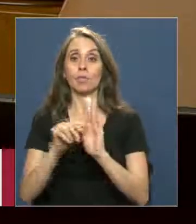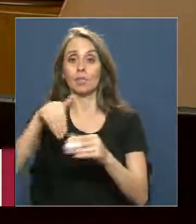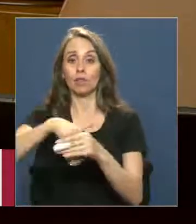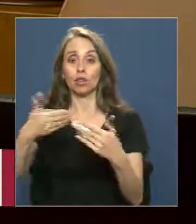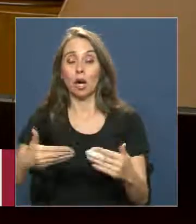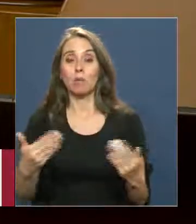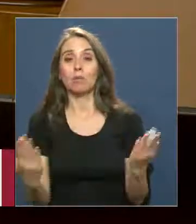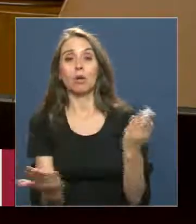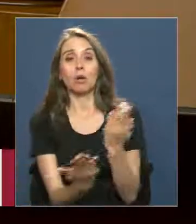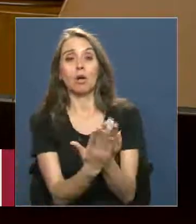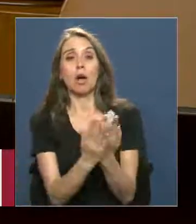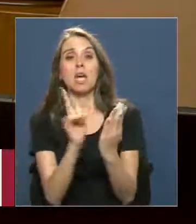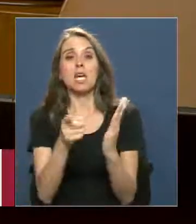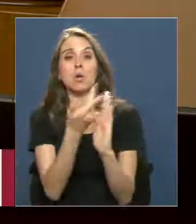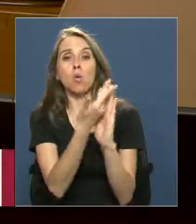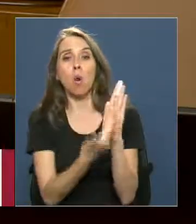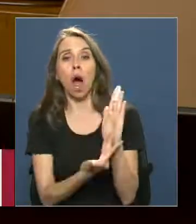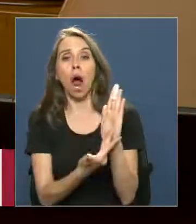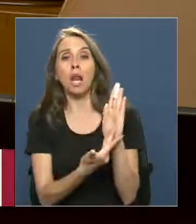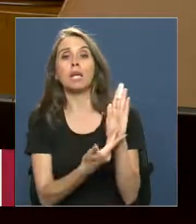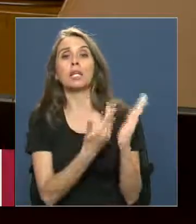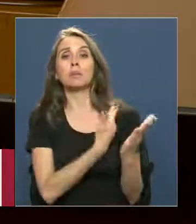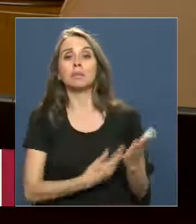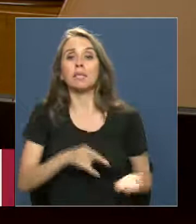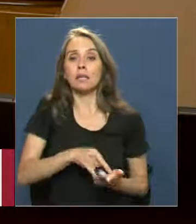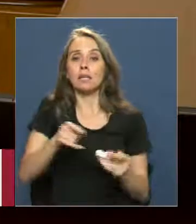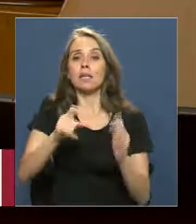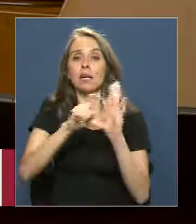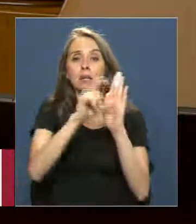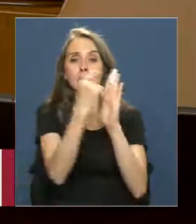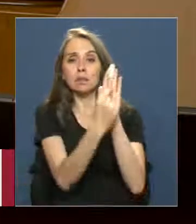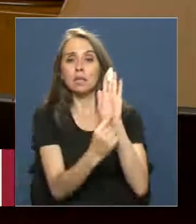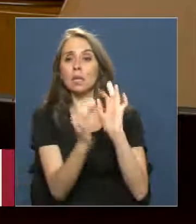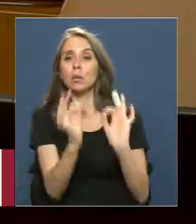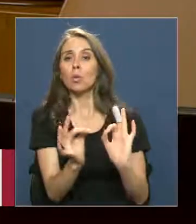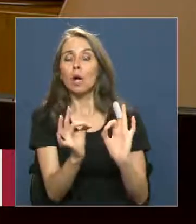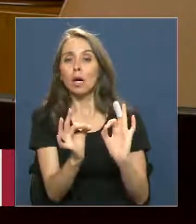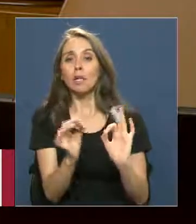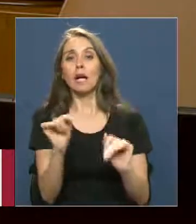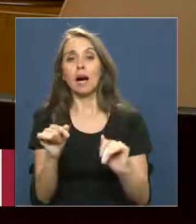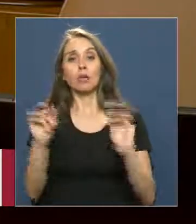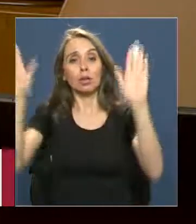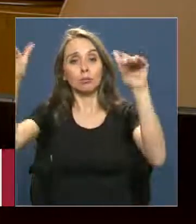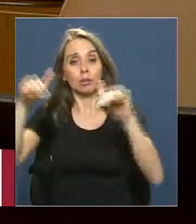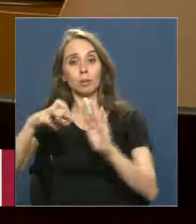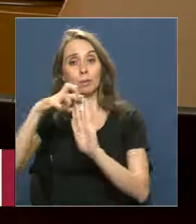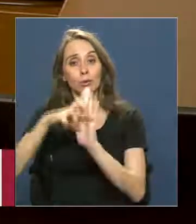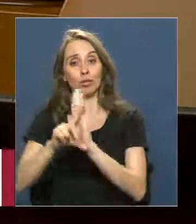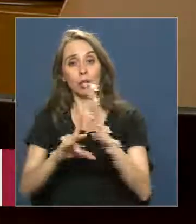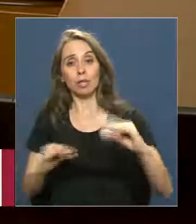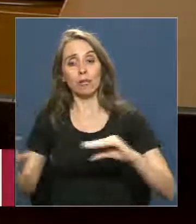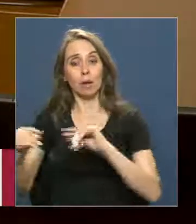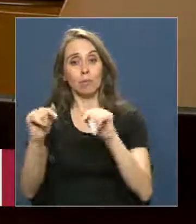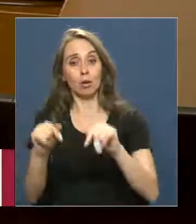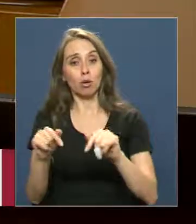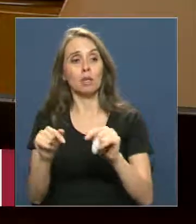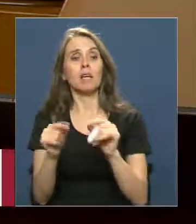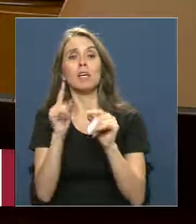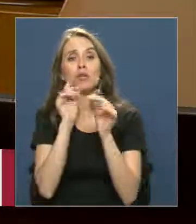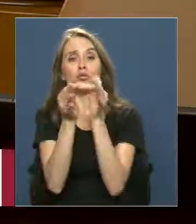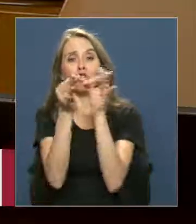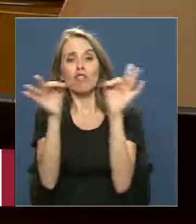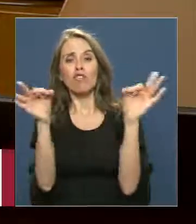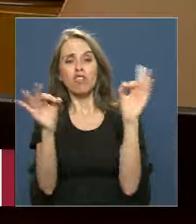el mensaje inicial. Y ese mensaje inicial para esta moción que nos convoca hoy tiene frases como